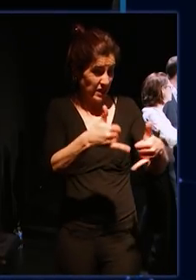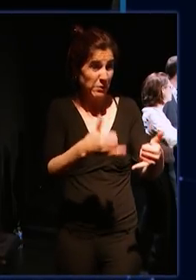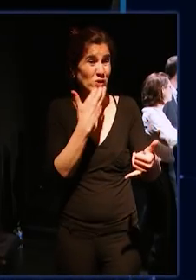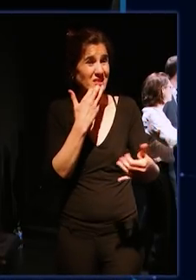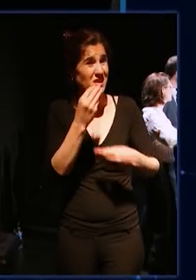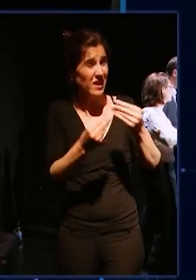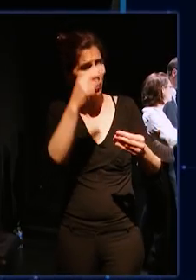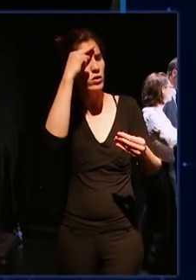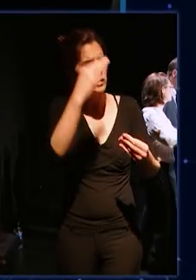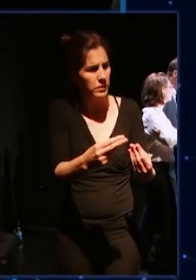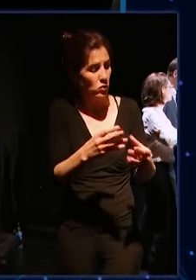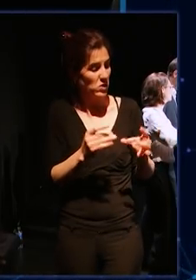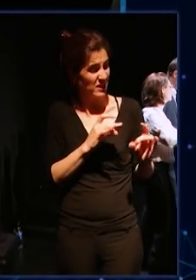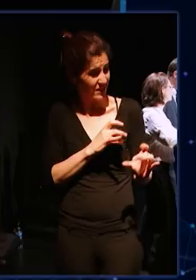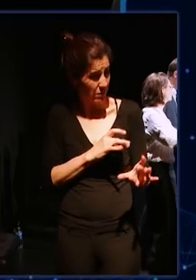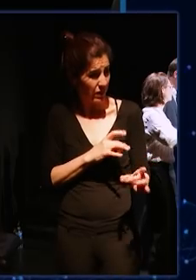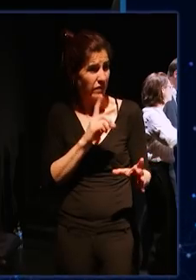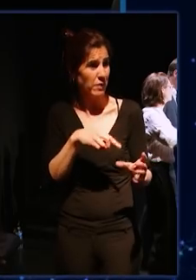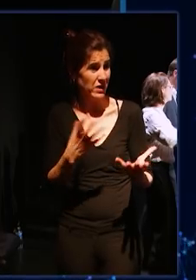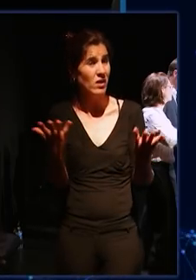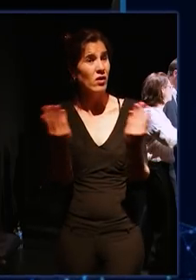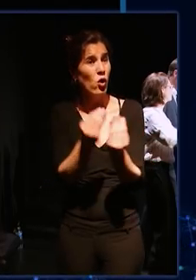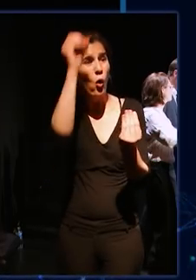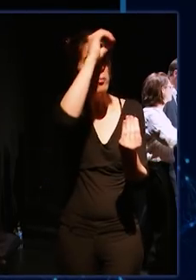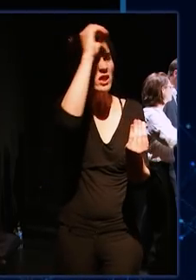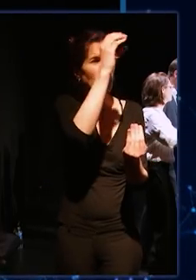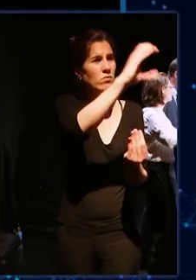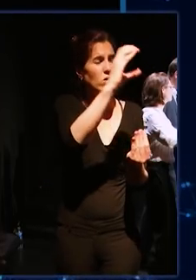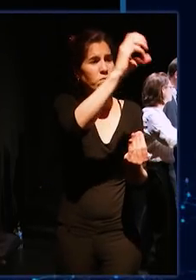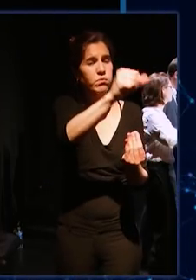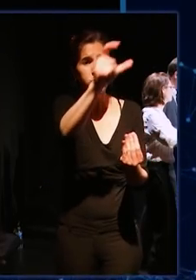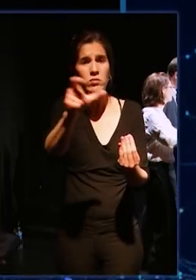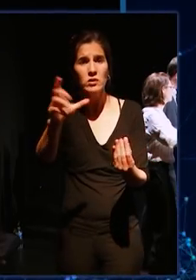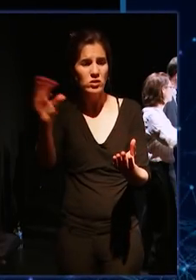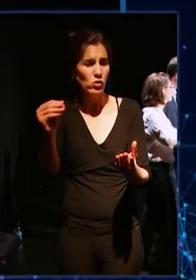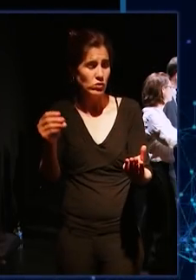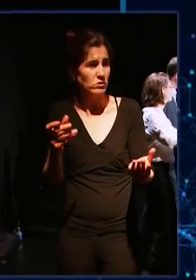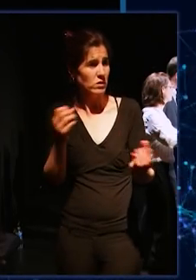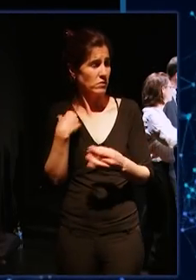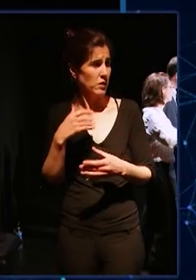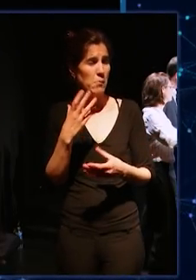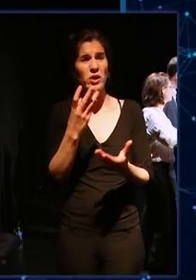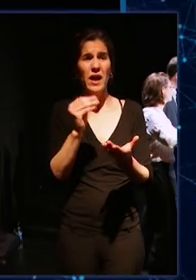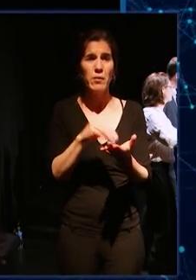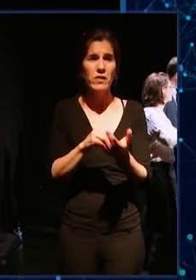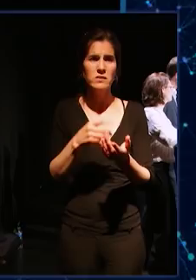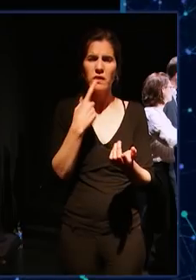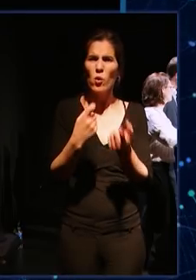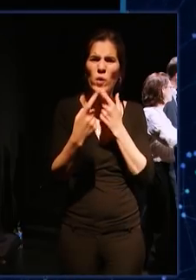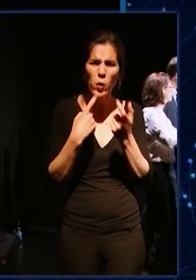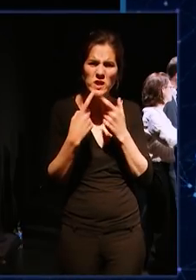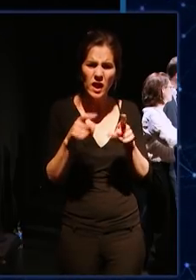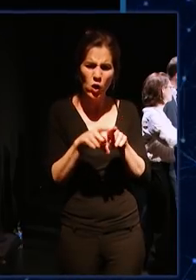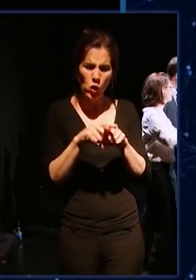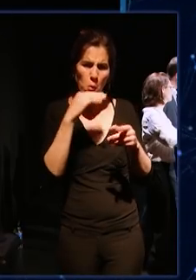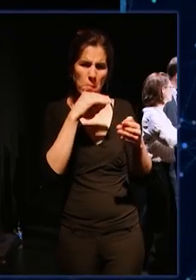con respeto y contando con todos, no rellenando un formulario, porque a veces hacen encuesta vía formulario, que a mí me